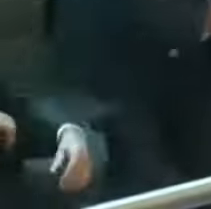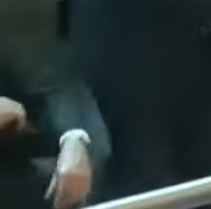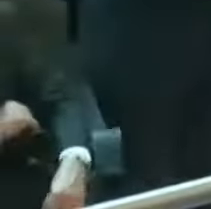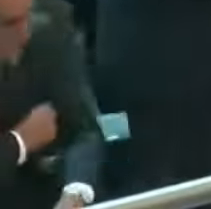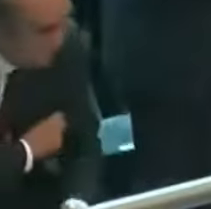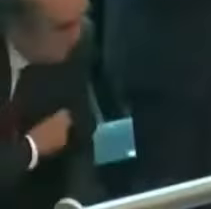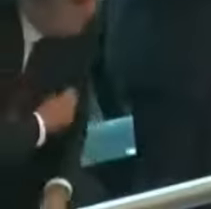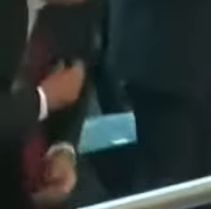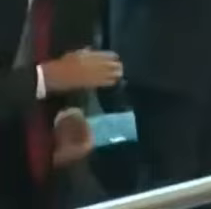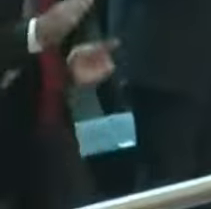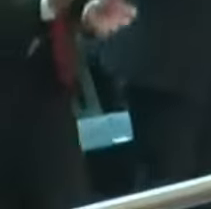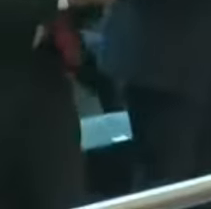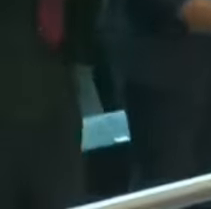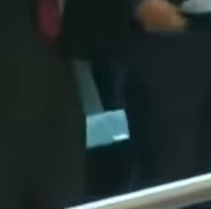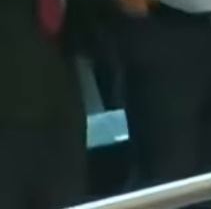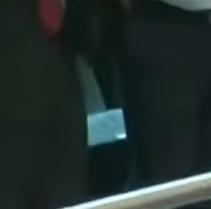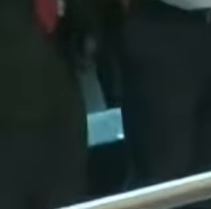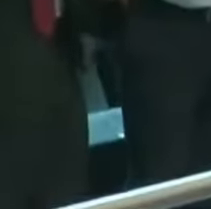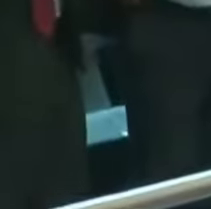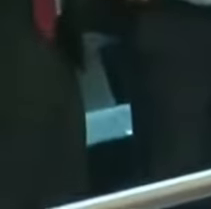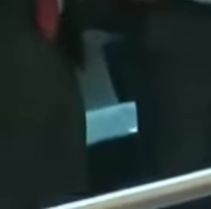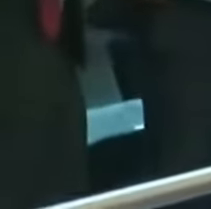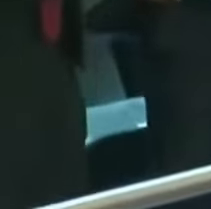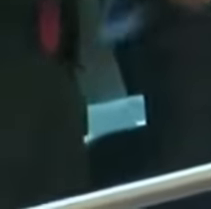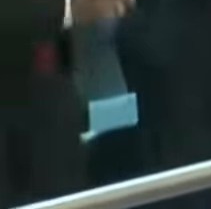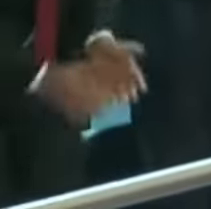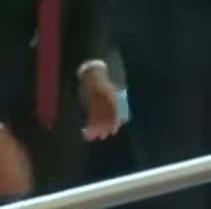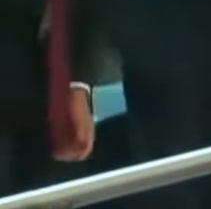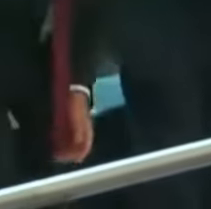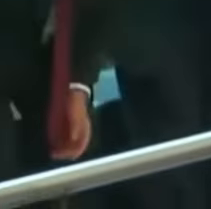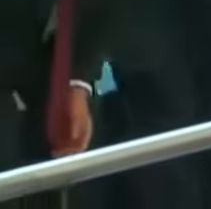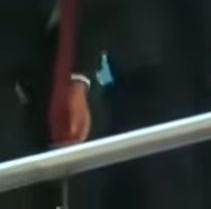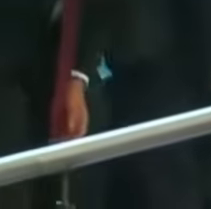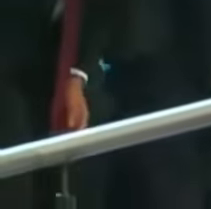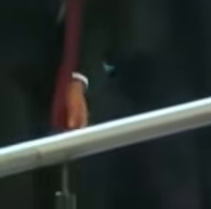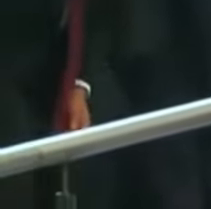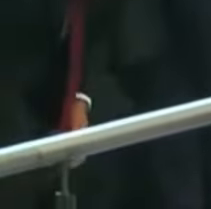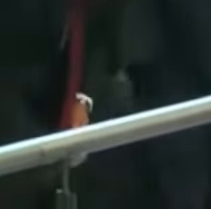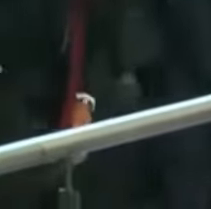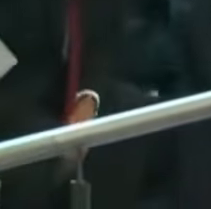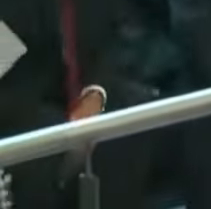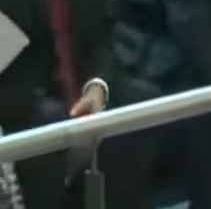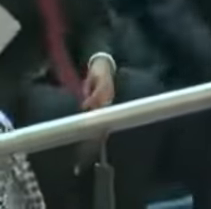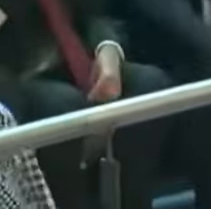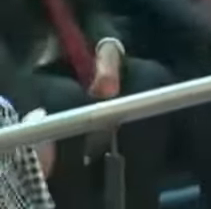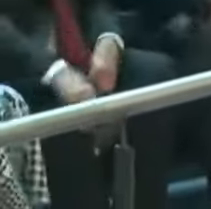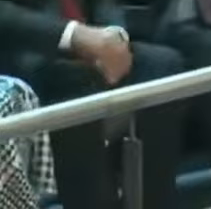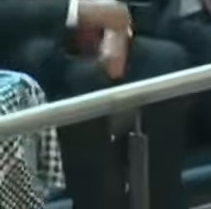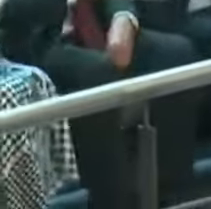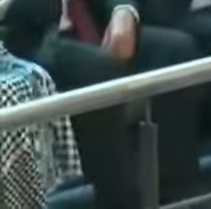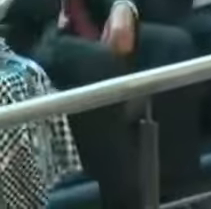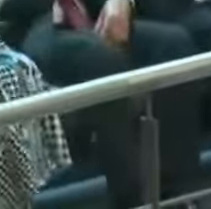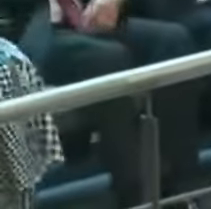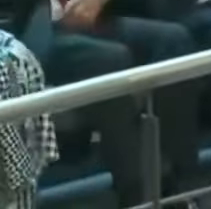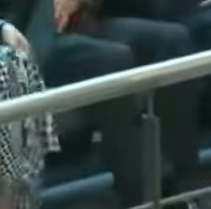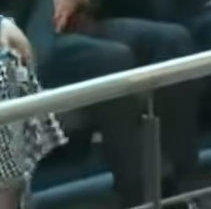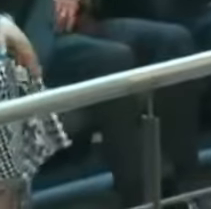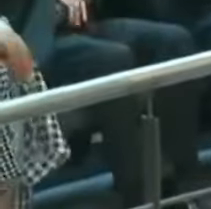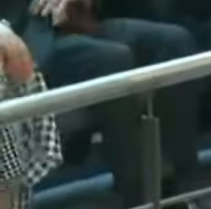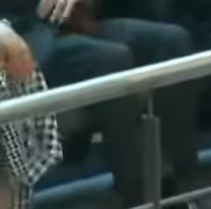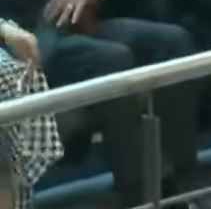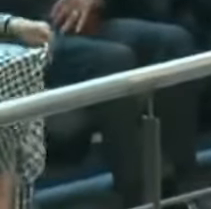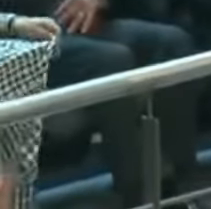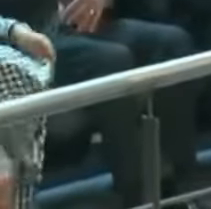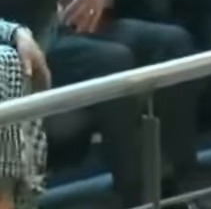Macías González, un orgullo desde Texcoco, la Orquesta Sinfónica del Estado de México.